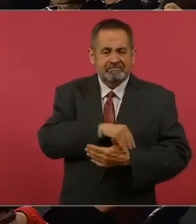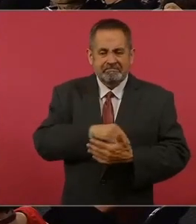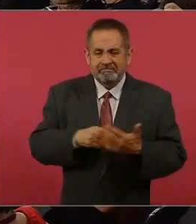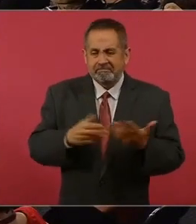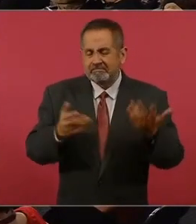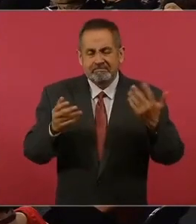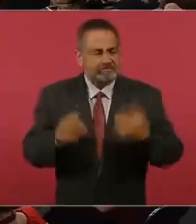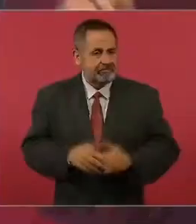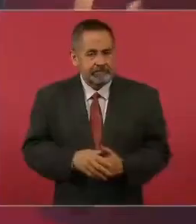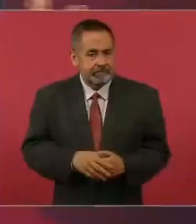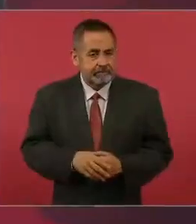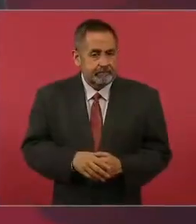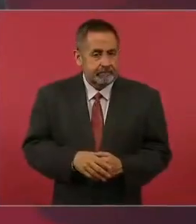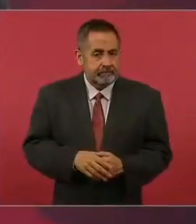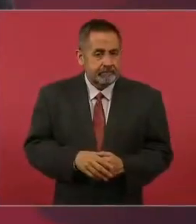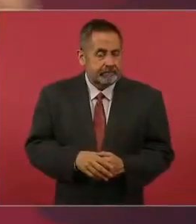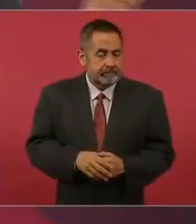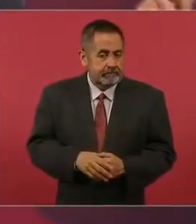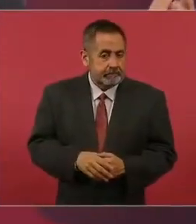Y ahora